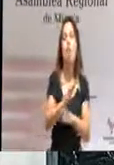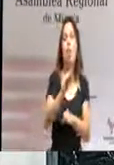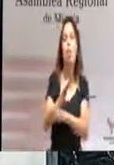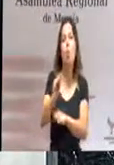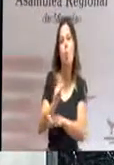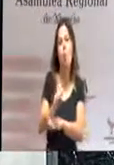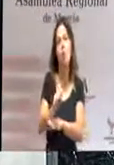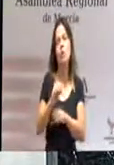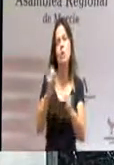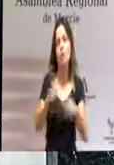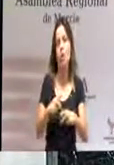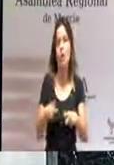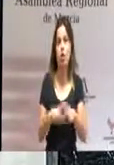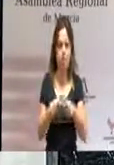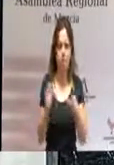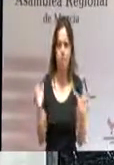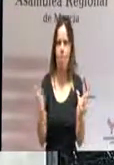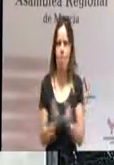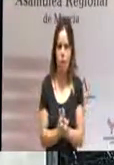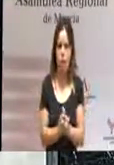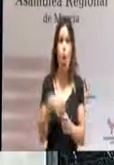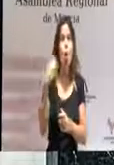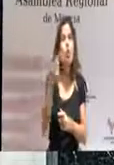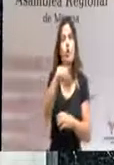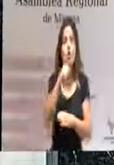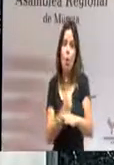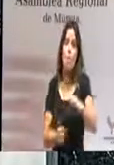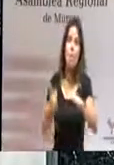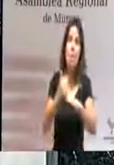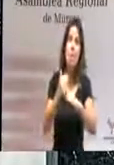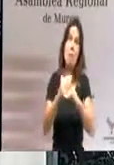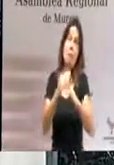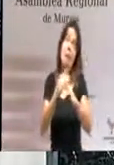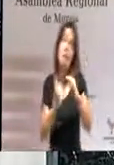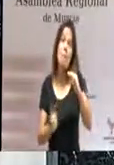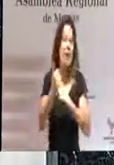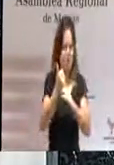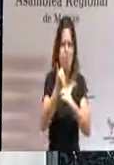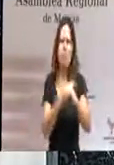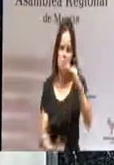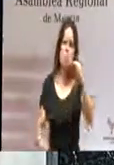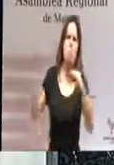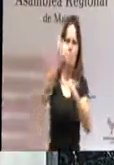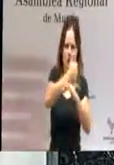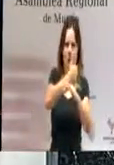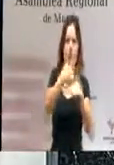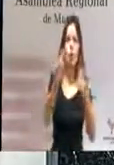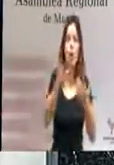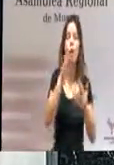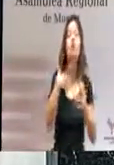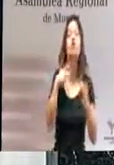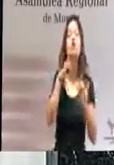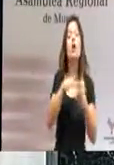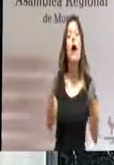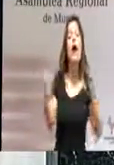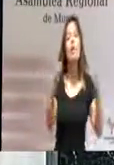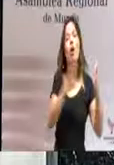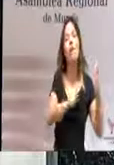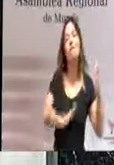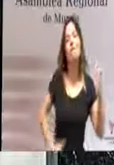también. En lo único en lo que nos colocamos por encima de la media, muy por encima de la media, es en la temporalidad de